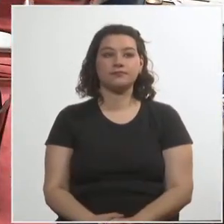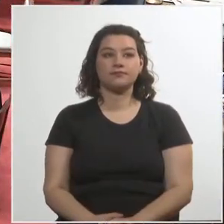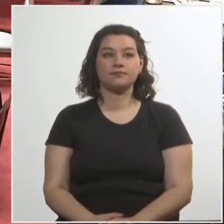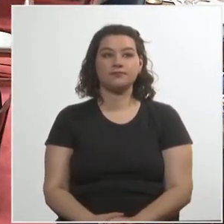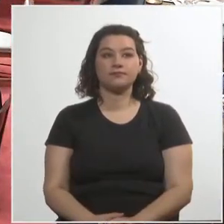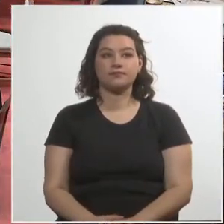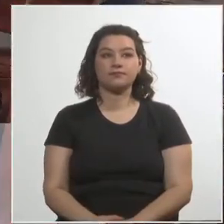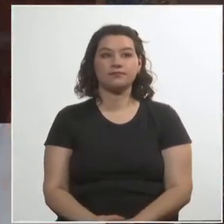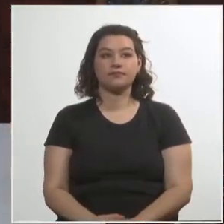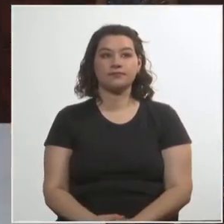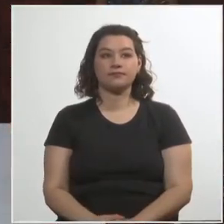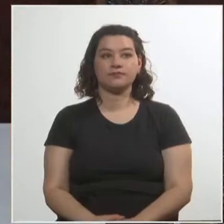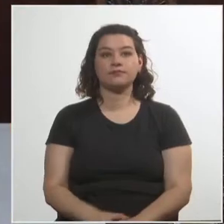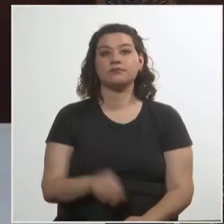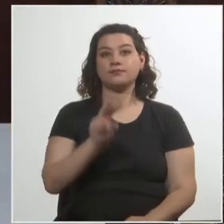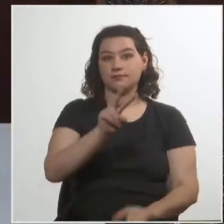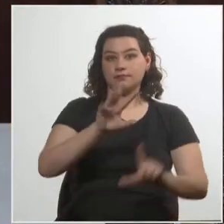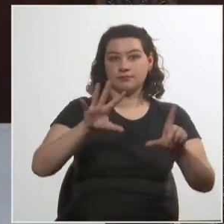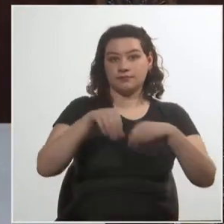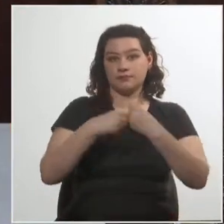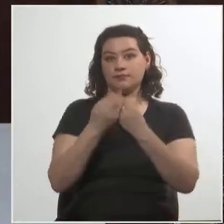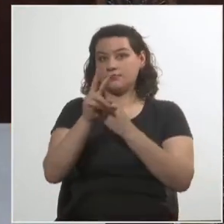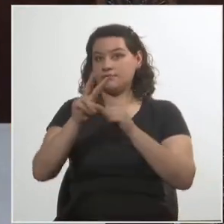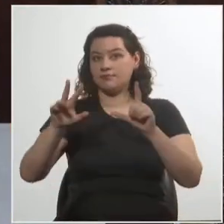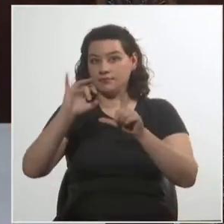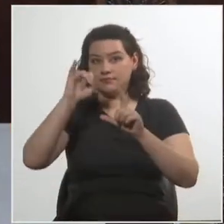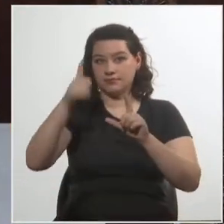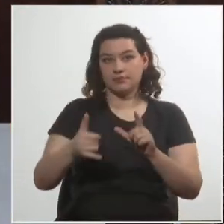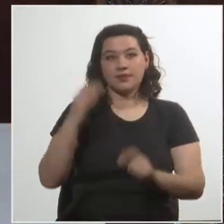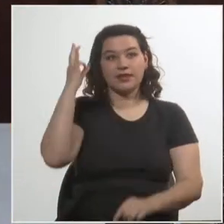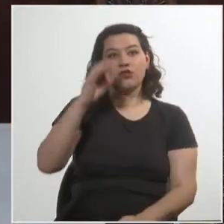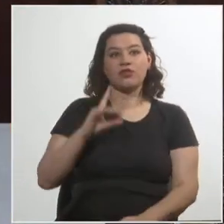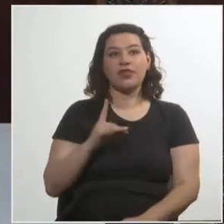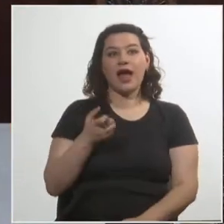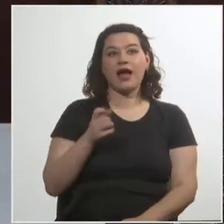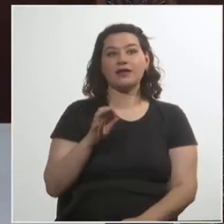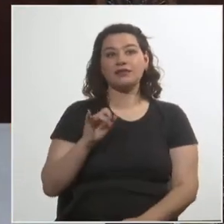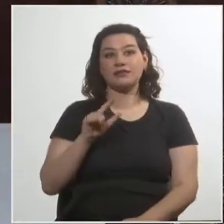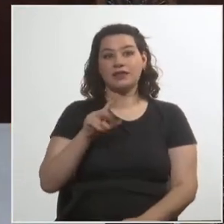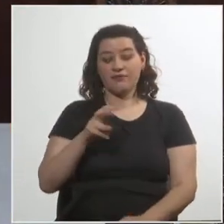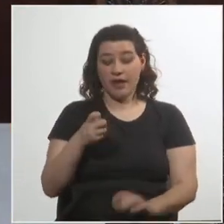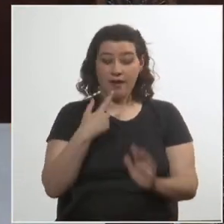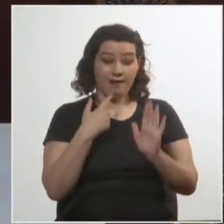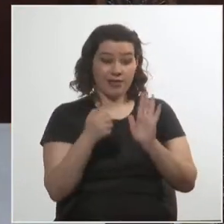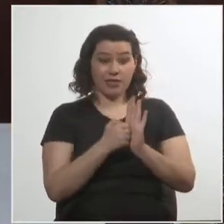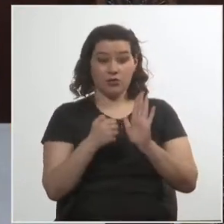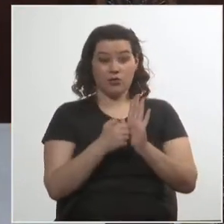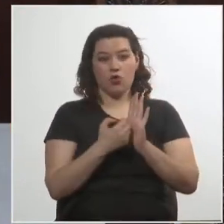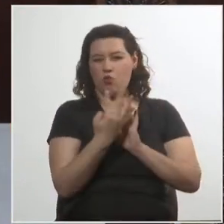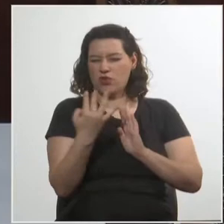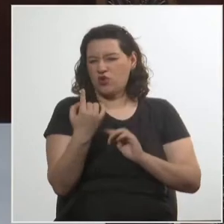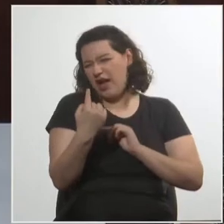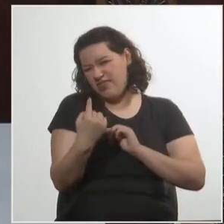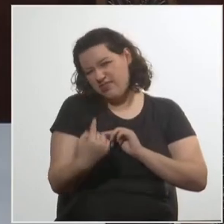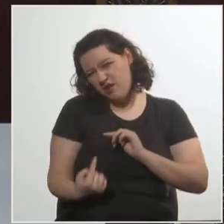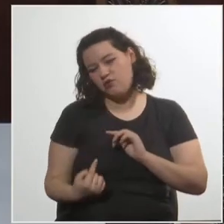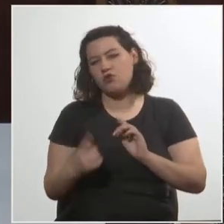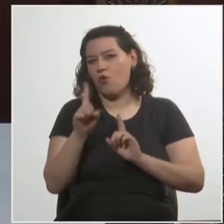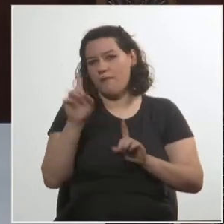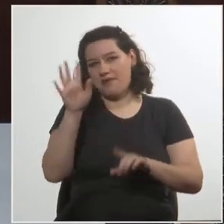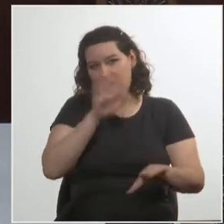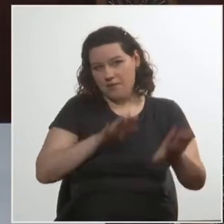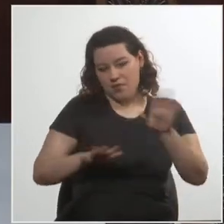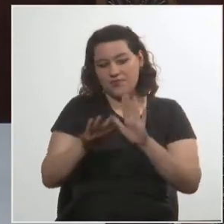27 en 27 senador da Silva o sea en el artículo cuarto Así vamos uno a uno si no nos